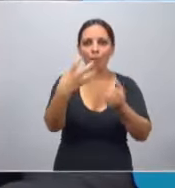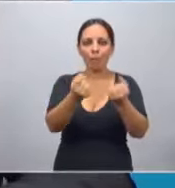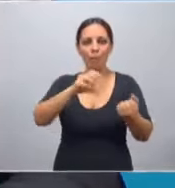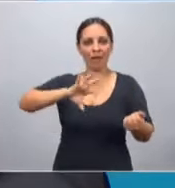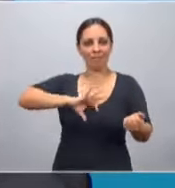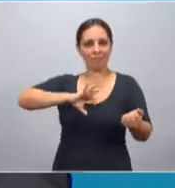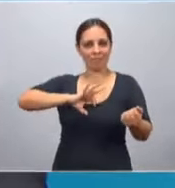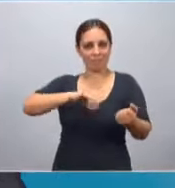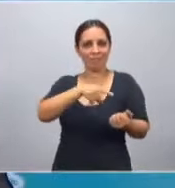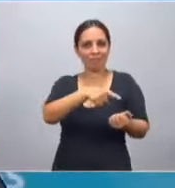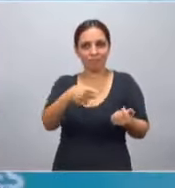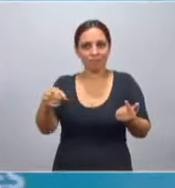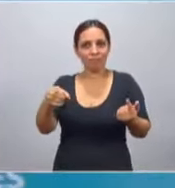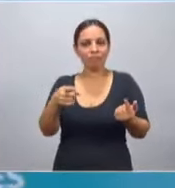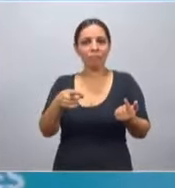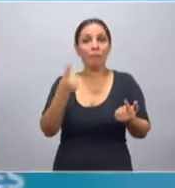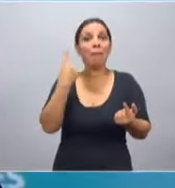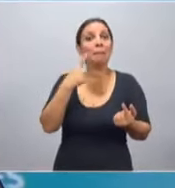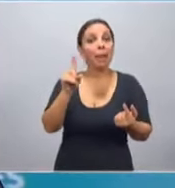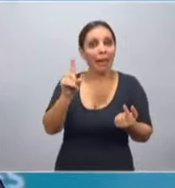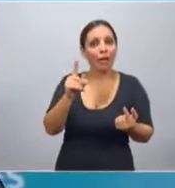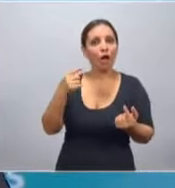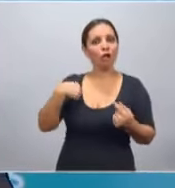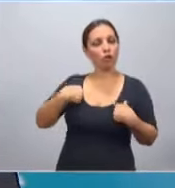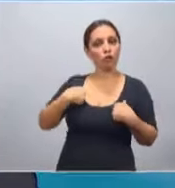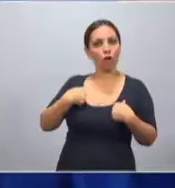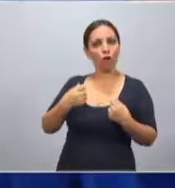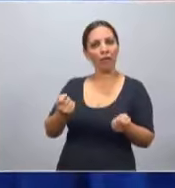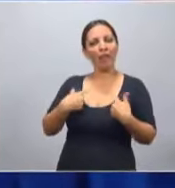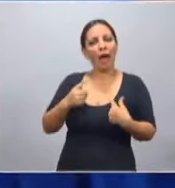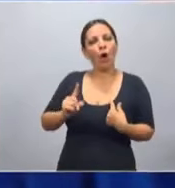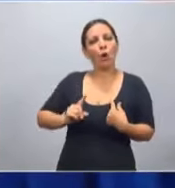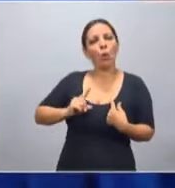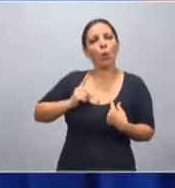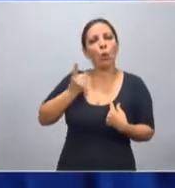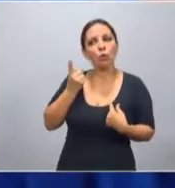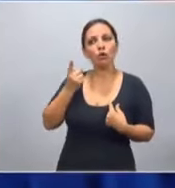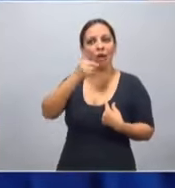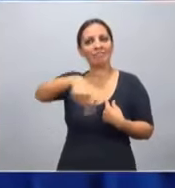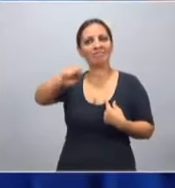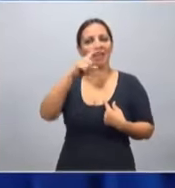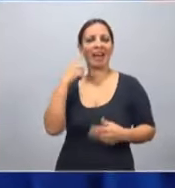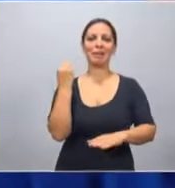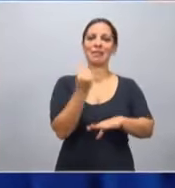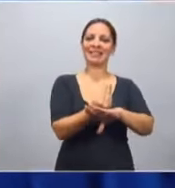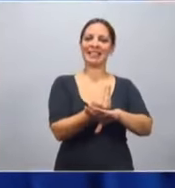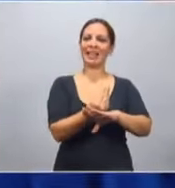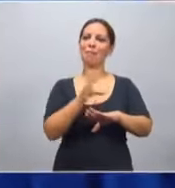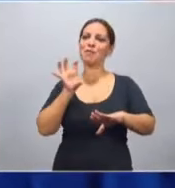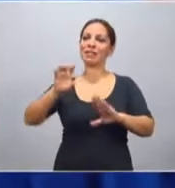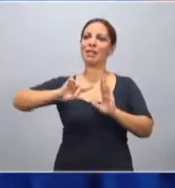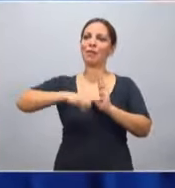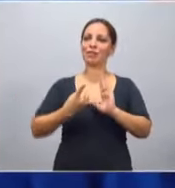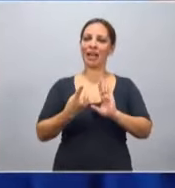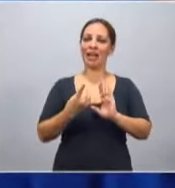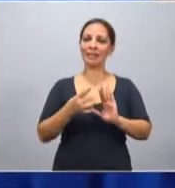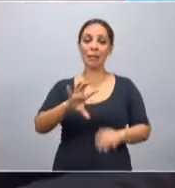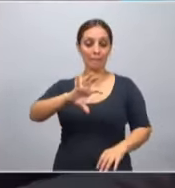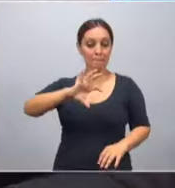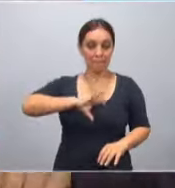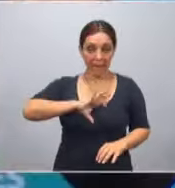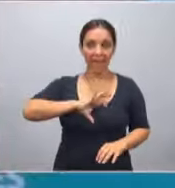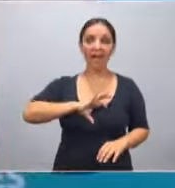medallas pero a nosotros nos llena de orgullo que representen a la provincia de Buenos Aires no es de ustedes solos y de